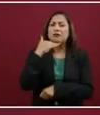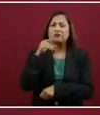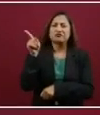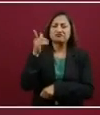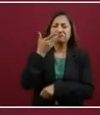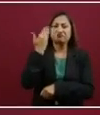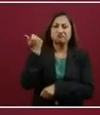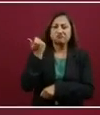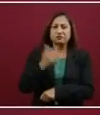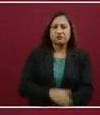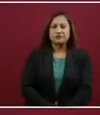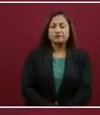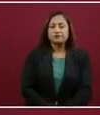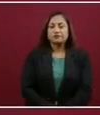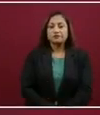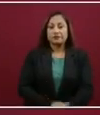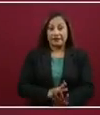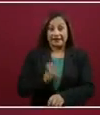Pero ¿cuál es la ventaja?